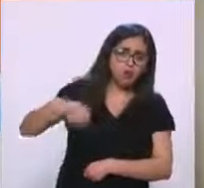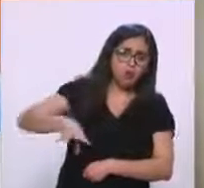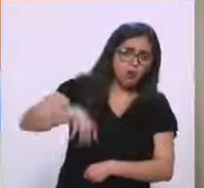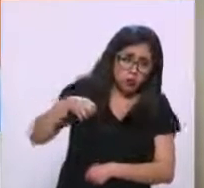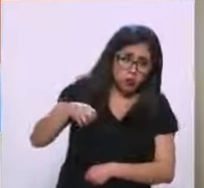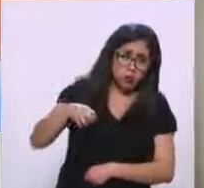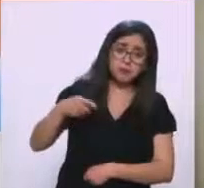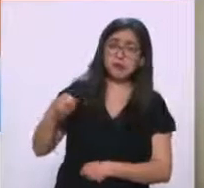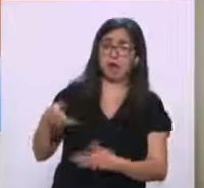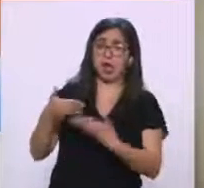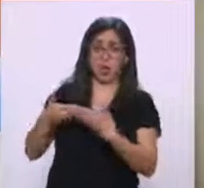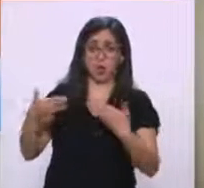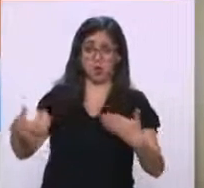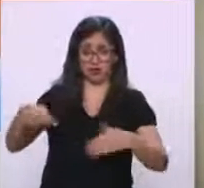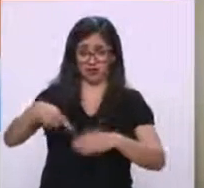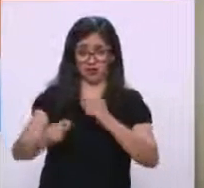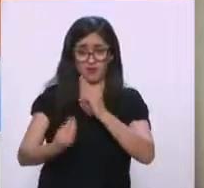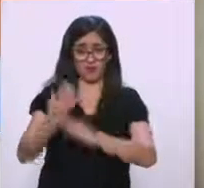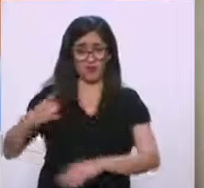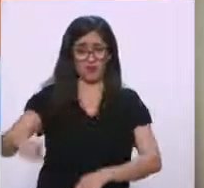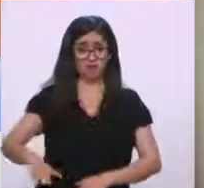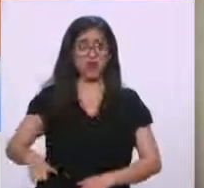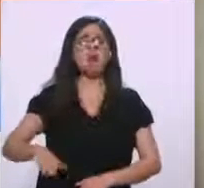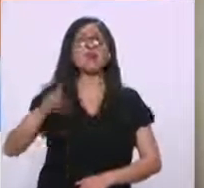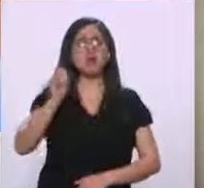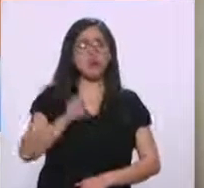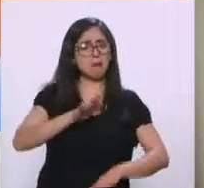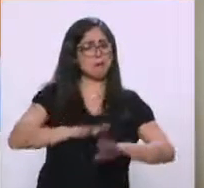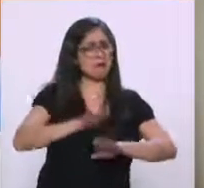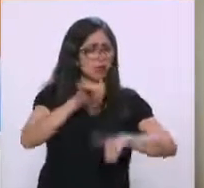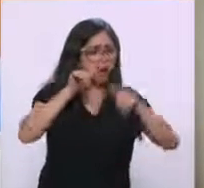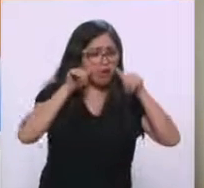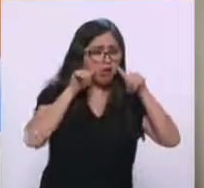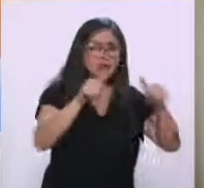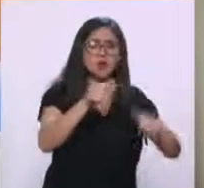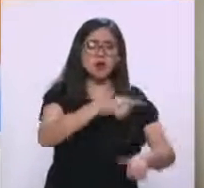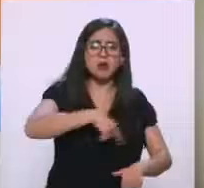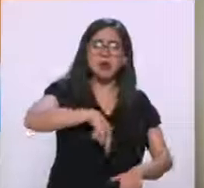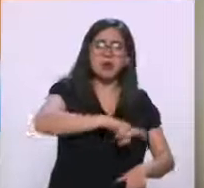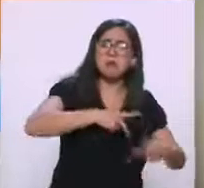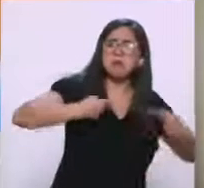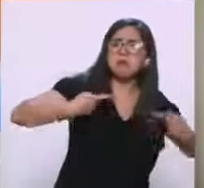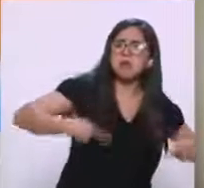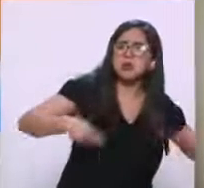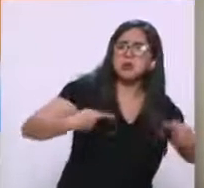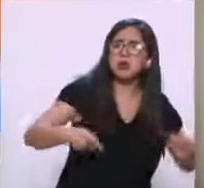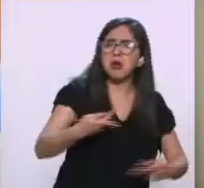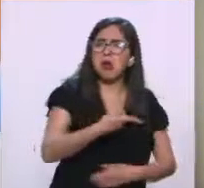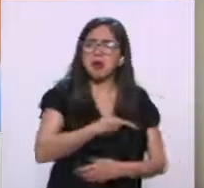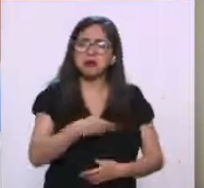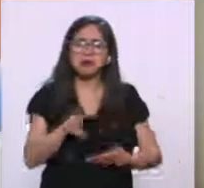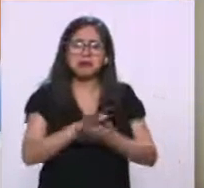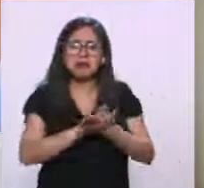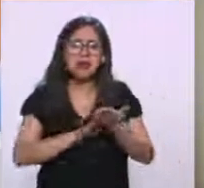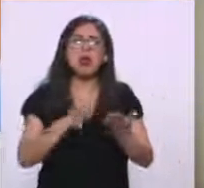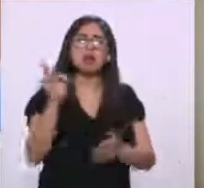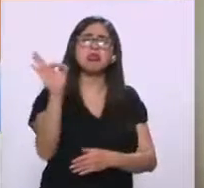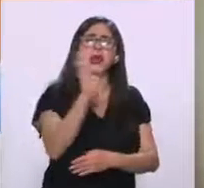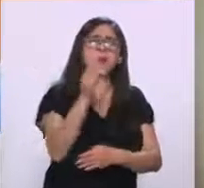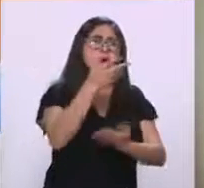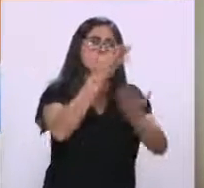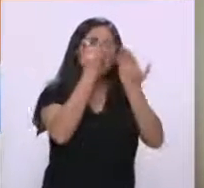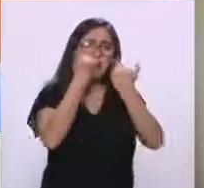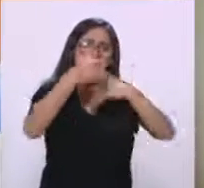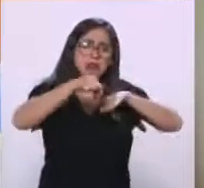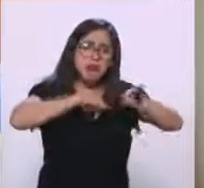a la población que es más vulnerable, básicamente a la que se puede encontrar en condiciones de informalidad o que toda